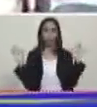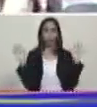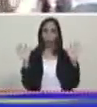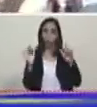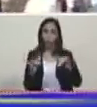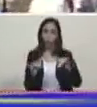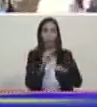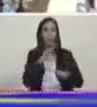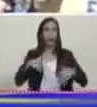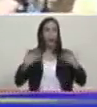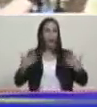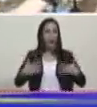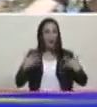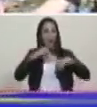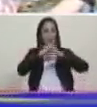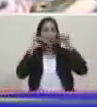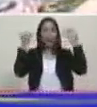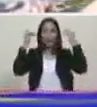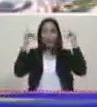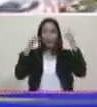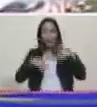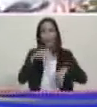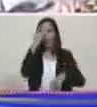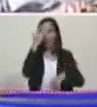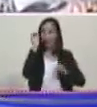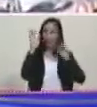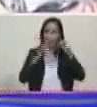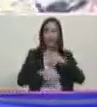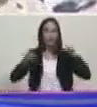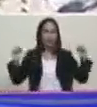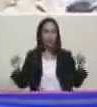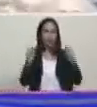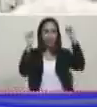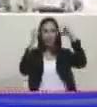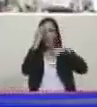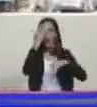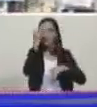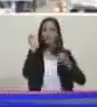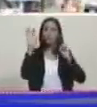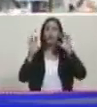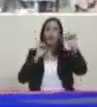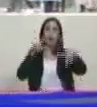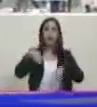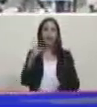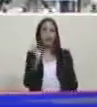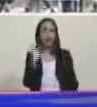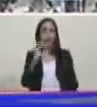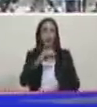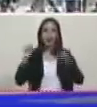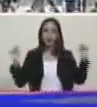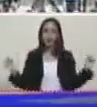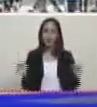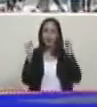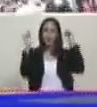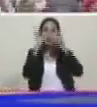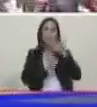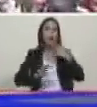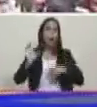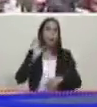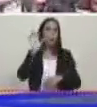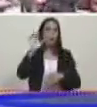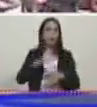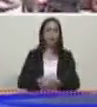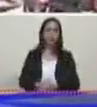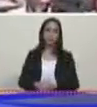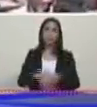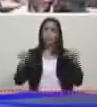para celebrar este carnaval. ¡Que viva el carnaval de Caracas! ¡Que viva el carnaval en Venezuela!